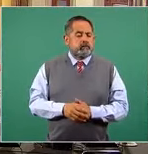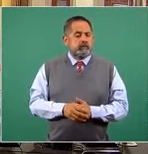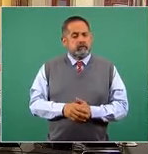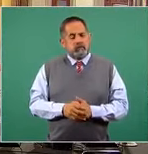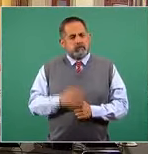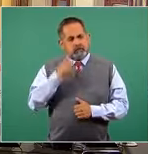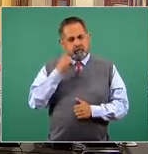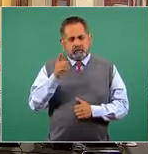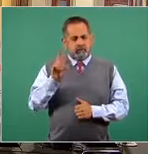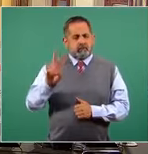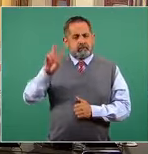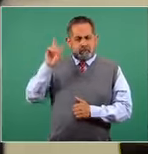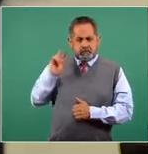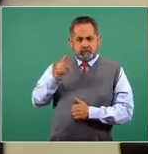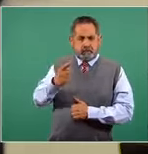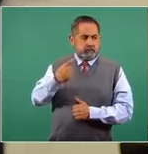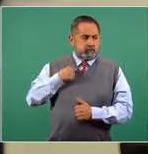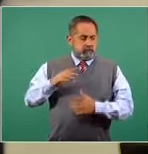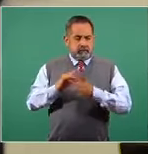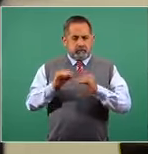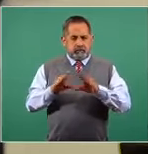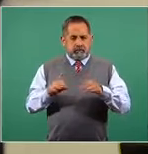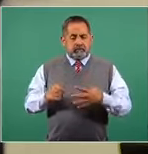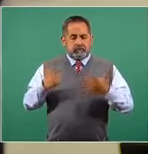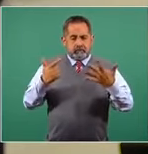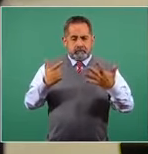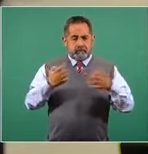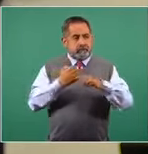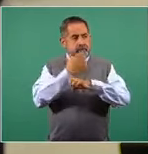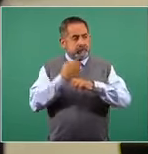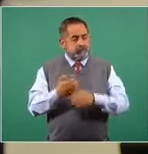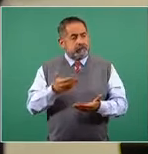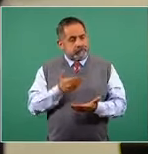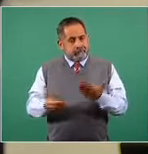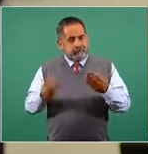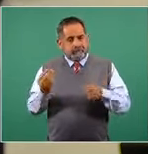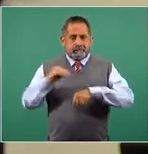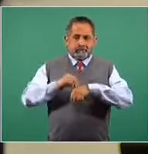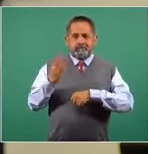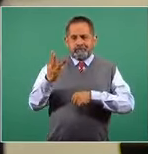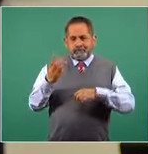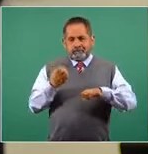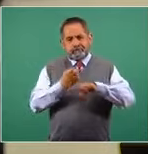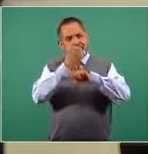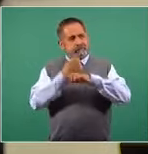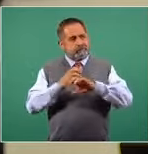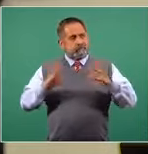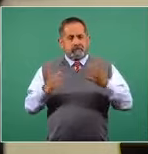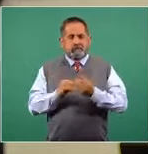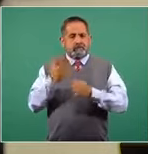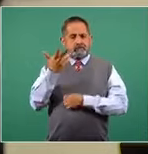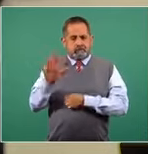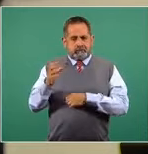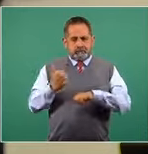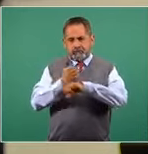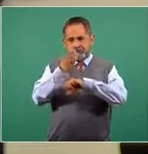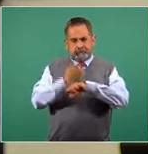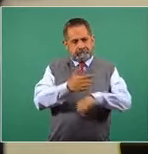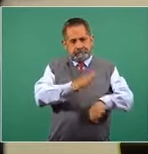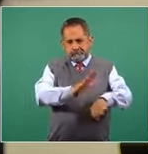El viernes usted nos informaba que eran 7 entidades, hoy son 3 entidades más que se suman a esta